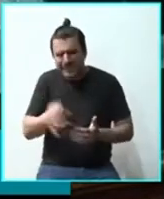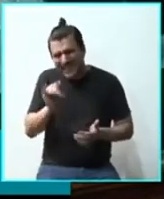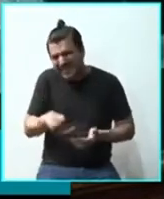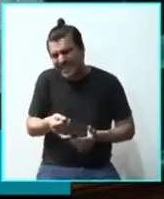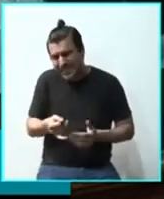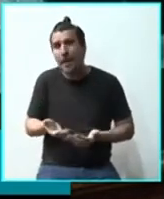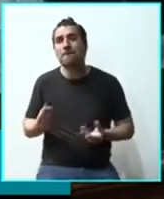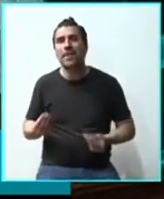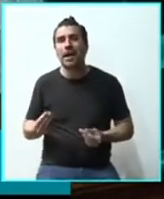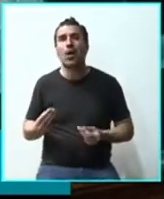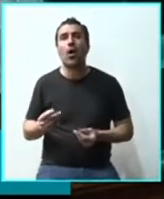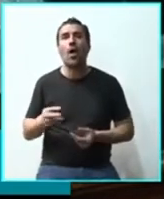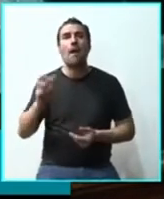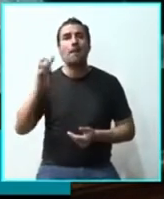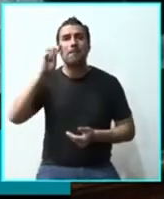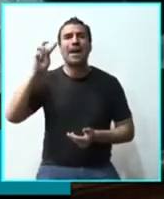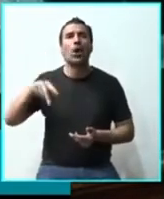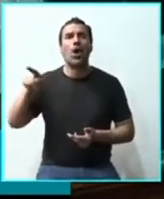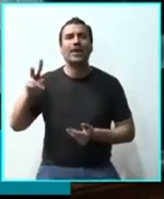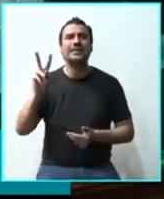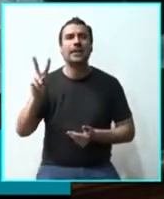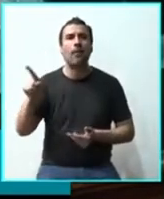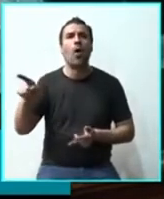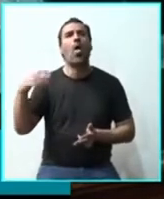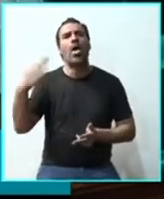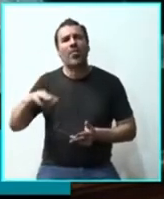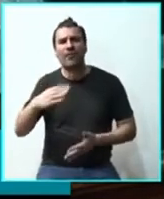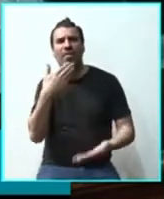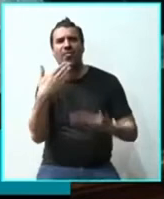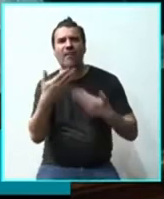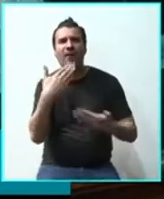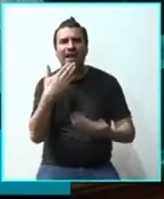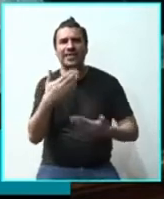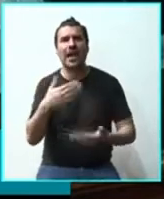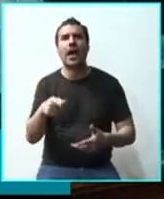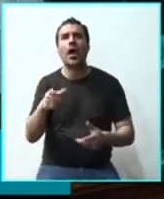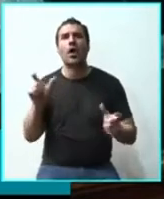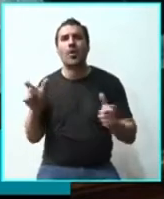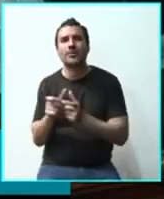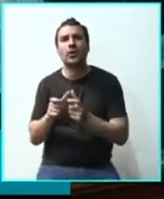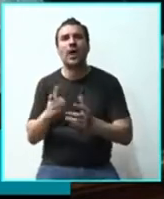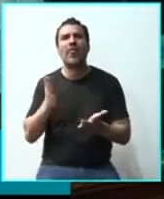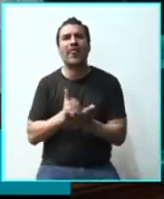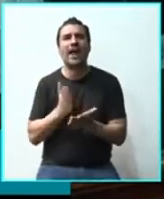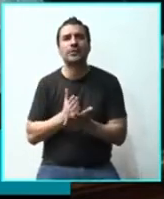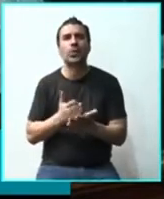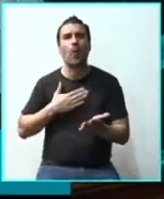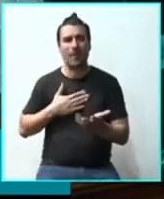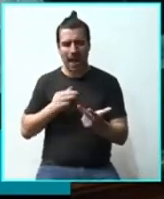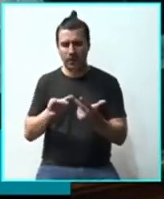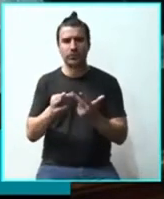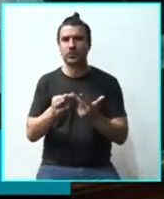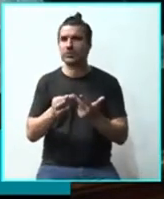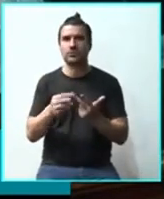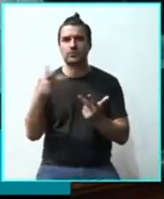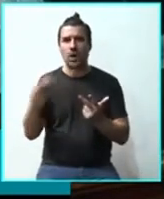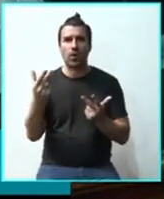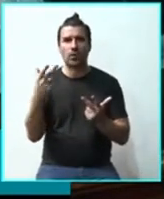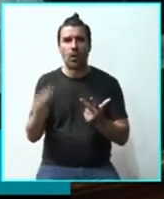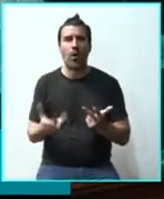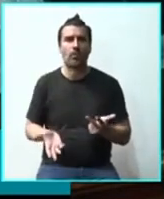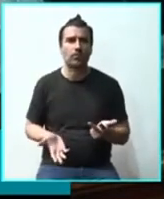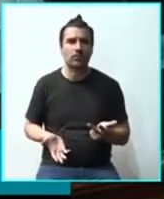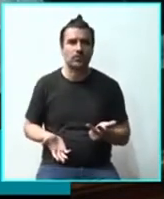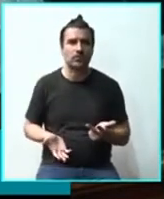peronismo hubiese querido dar el debate en la Comisión de Derechos Humanos, hubiese planteado las objeciones que tuviese, si es que las tienen, porque no